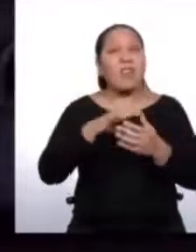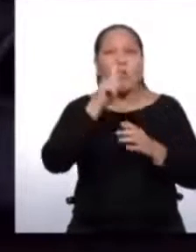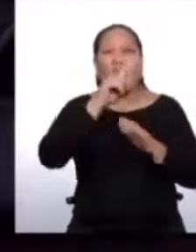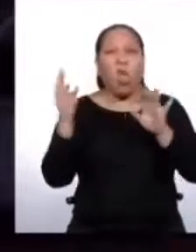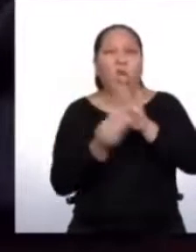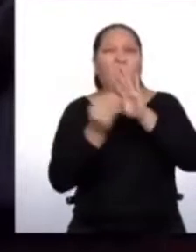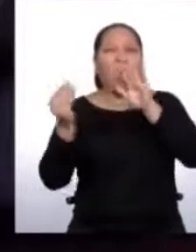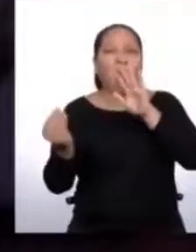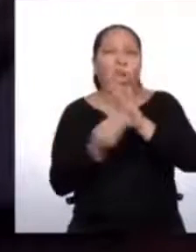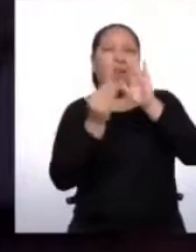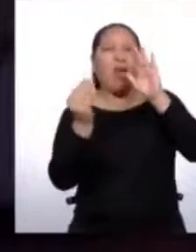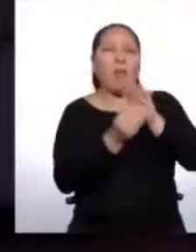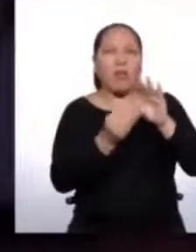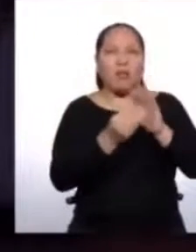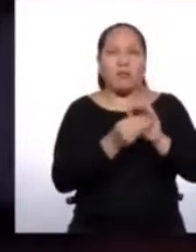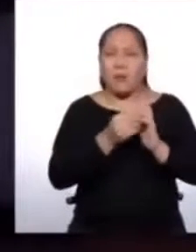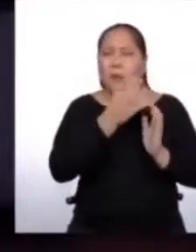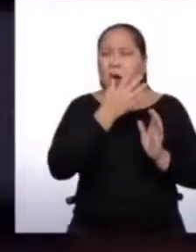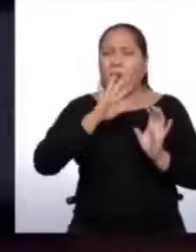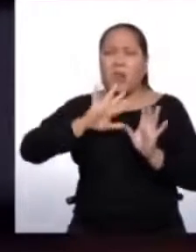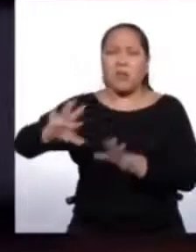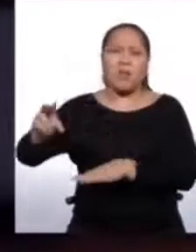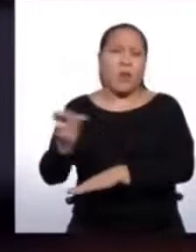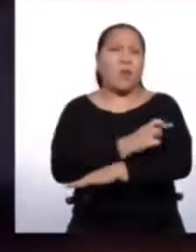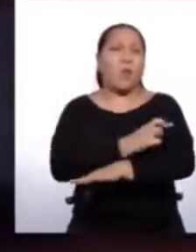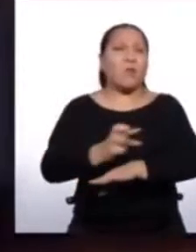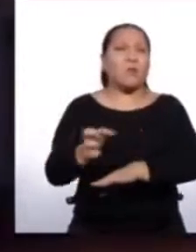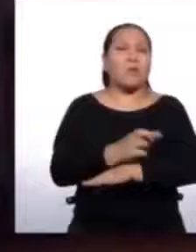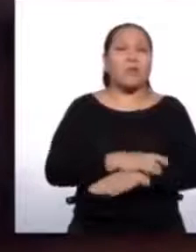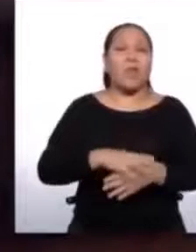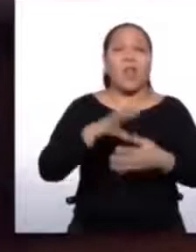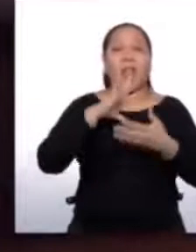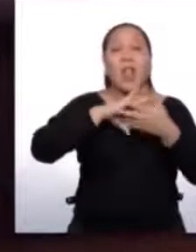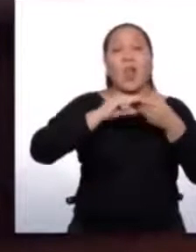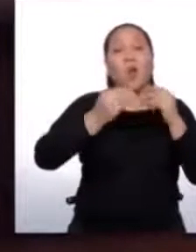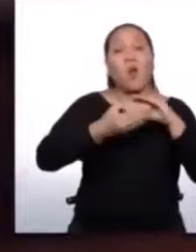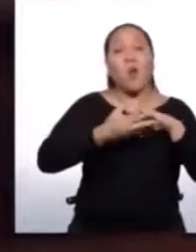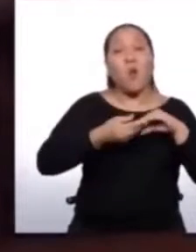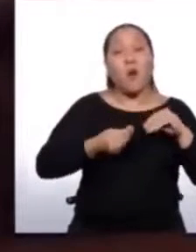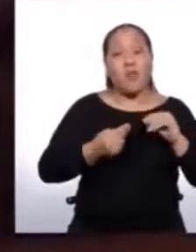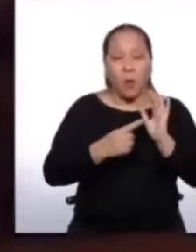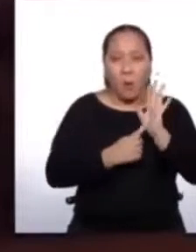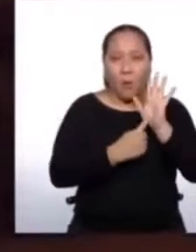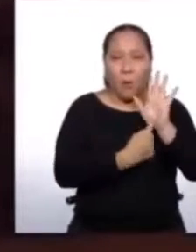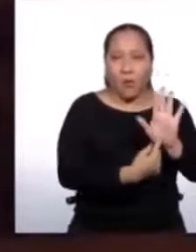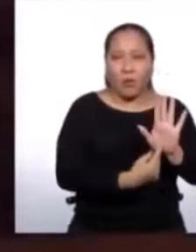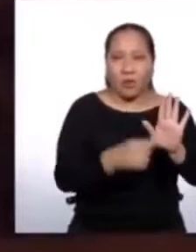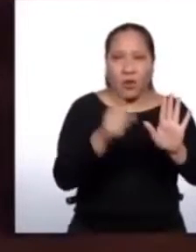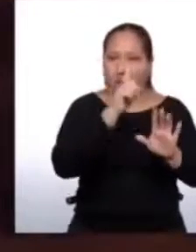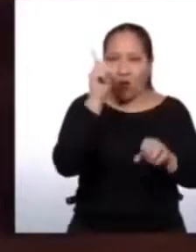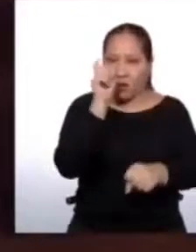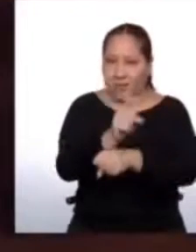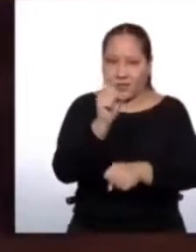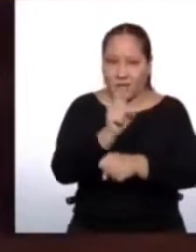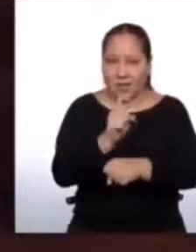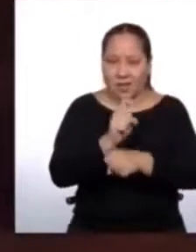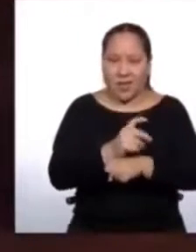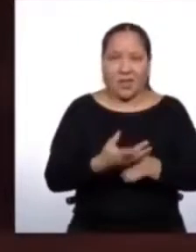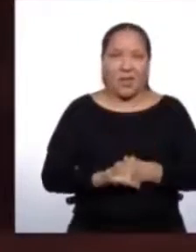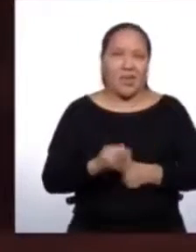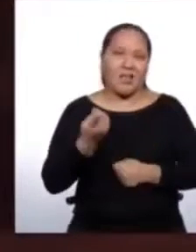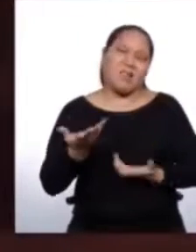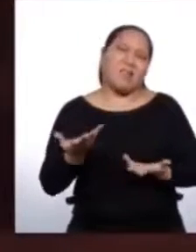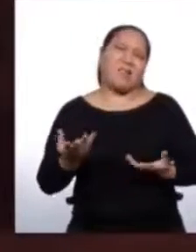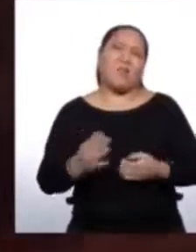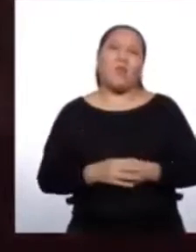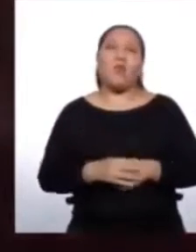ornamentos. Dejemos eso para la poesía y la novela. El cuento debe, por otro lado, solo mostrar, no enseñar. De otro modo, sería